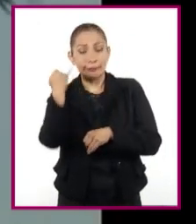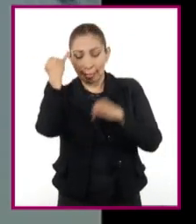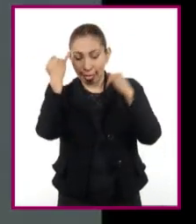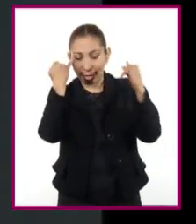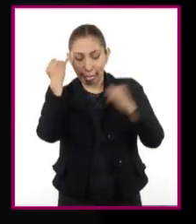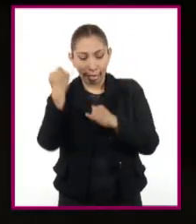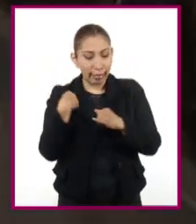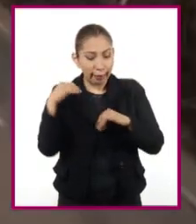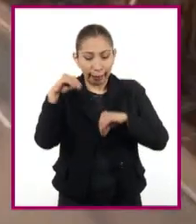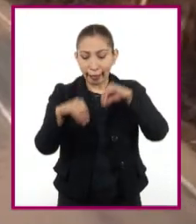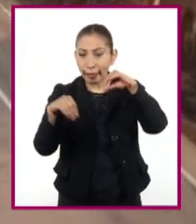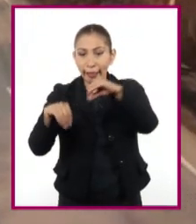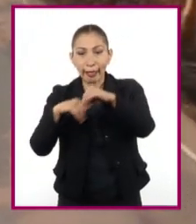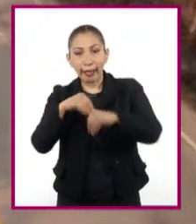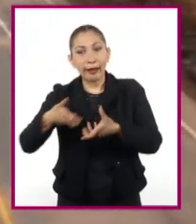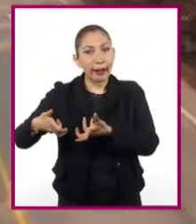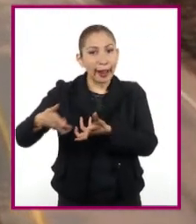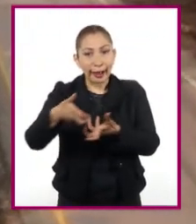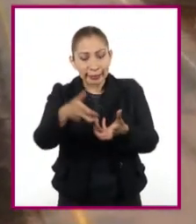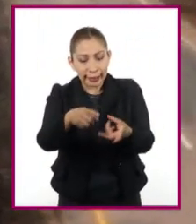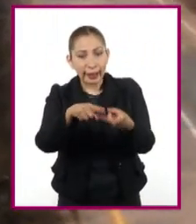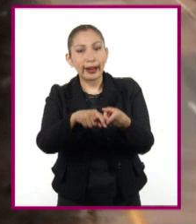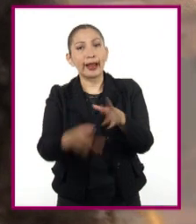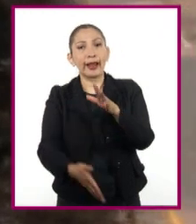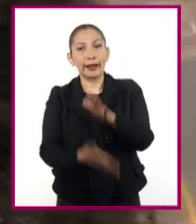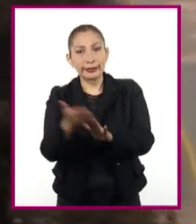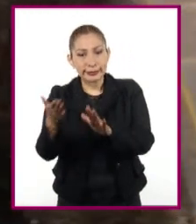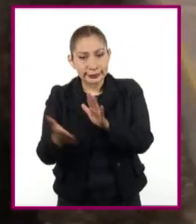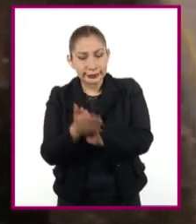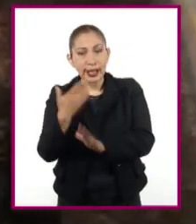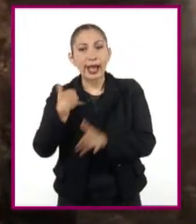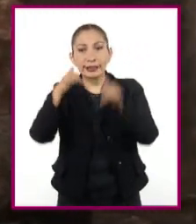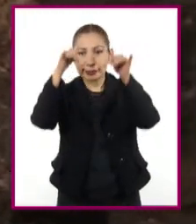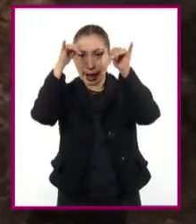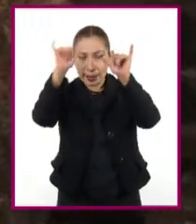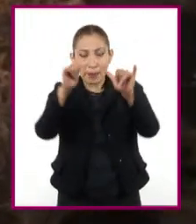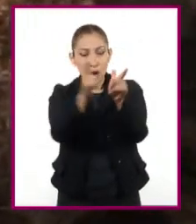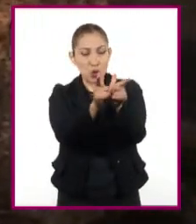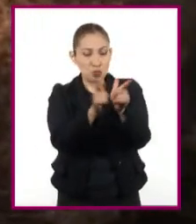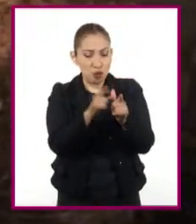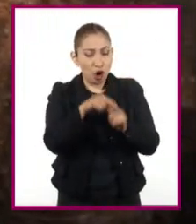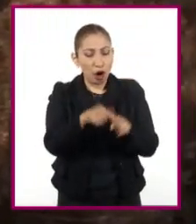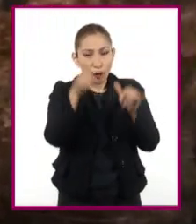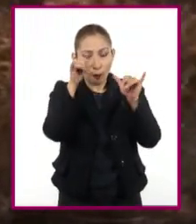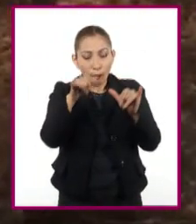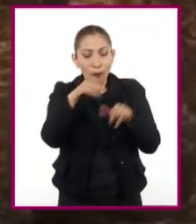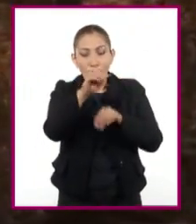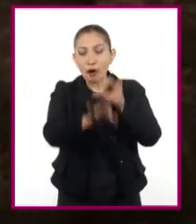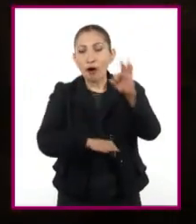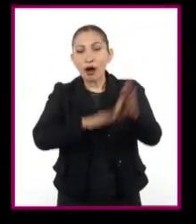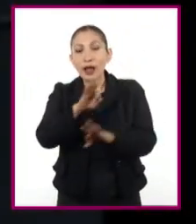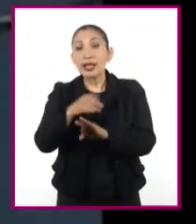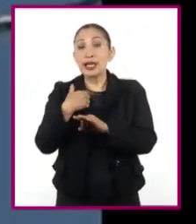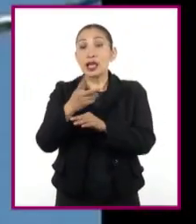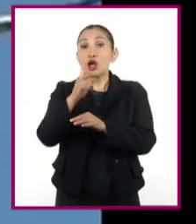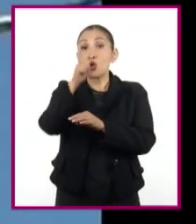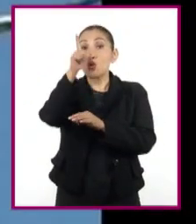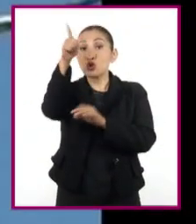desarrollo económico que trajo consigo carreteras, el desarrollo de la ganadería y la instalación de cables de alta